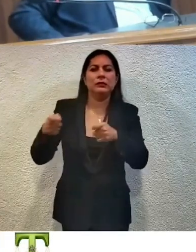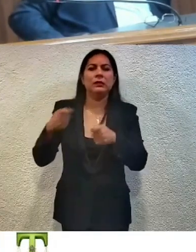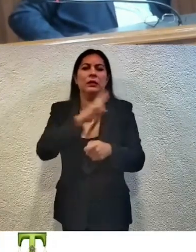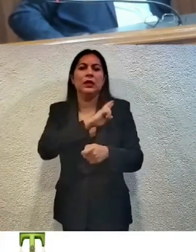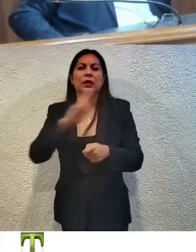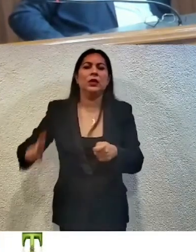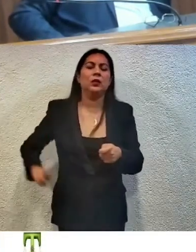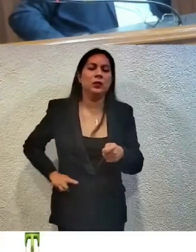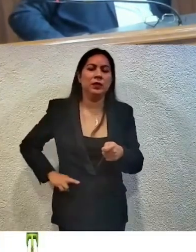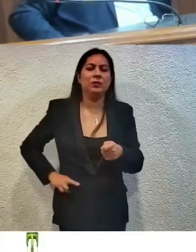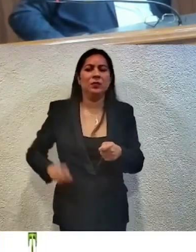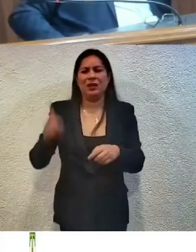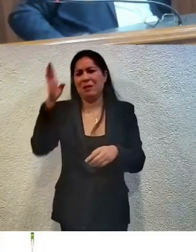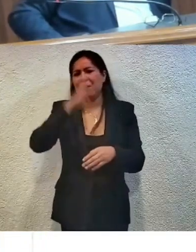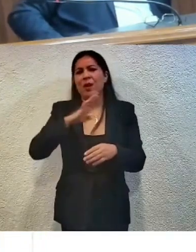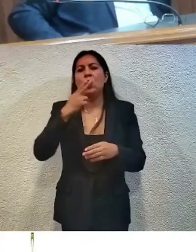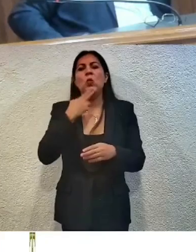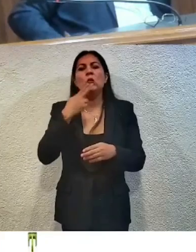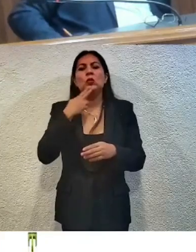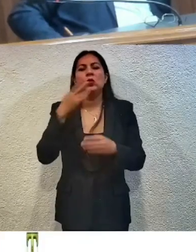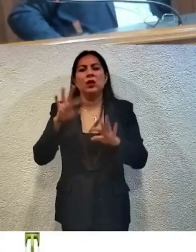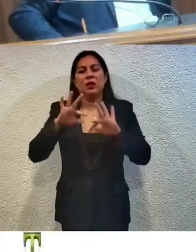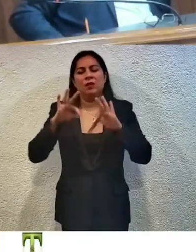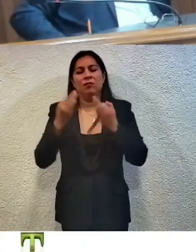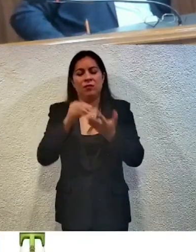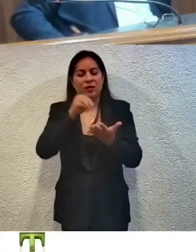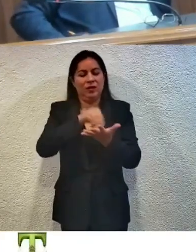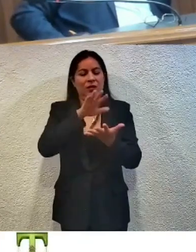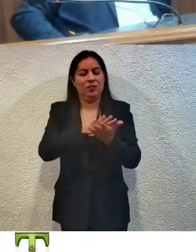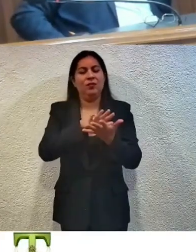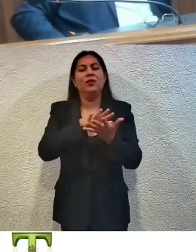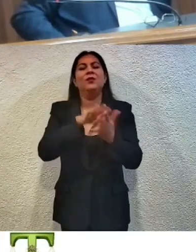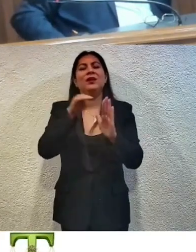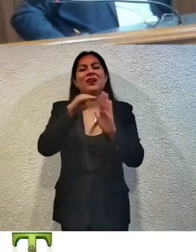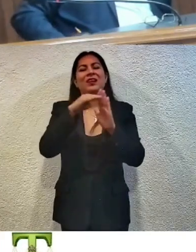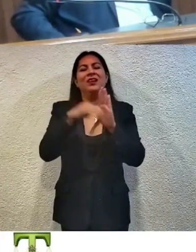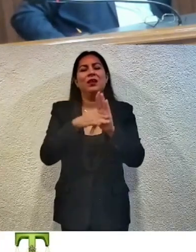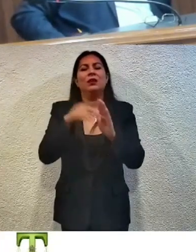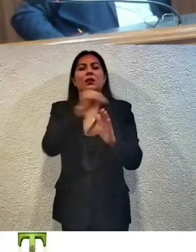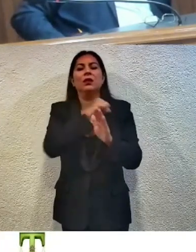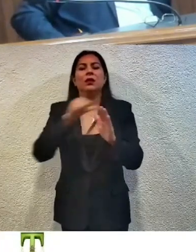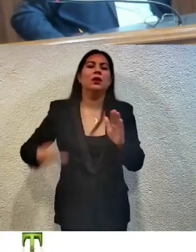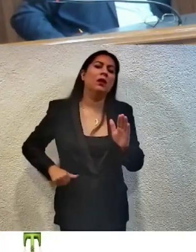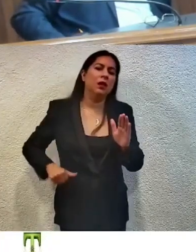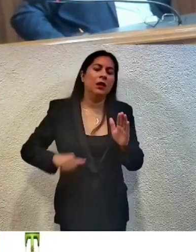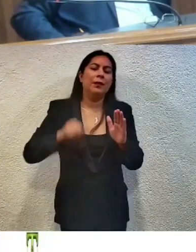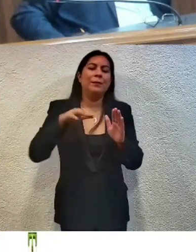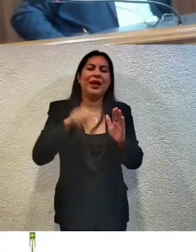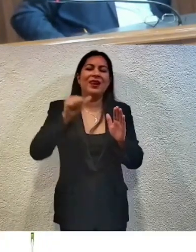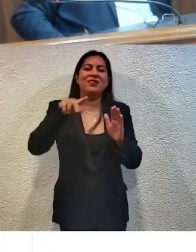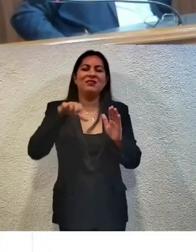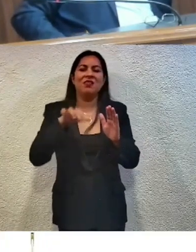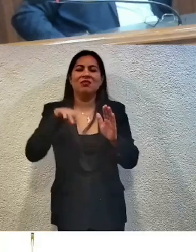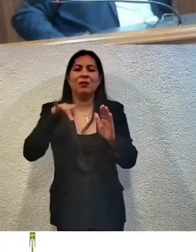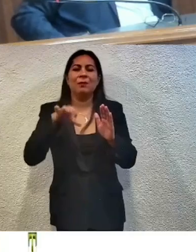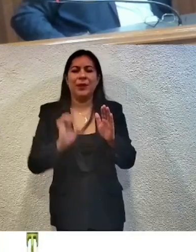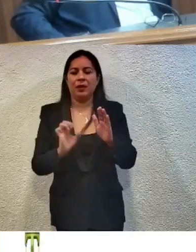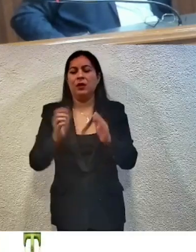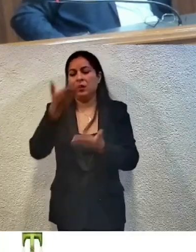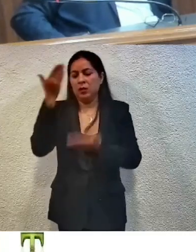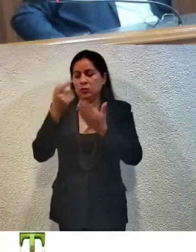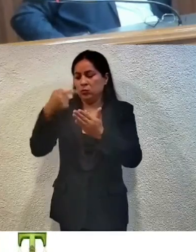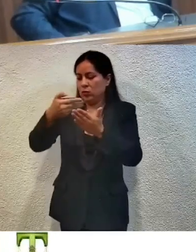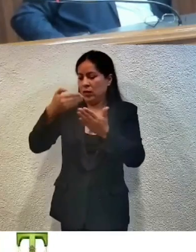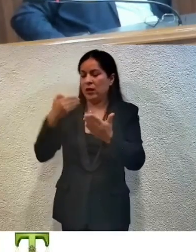regidurías por la inadecuada aplicación de la fórmula establecida del Ayuntamiento de Malinaltepec, Guerrero. Previo al estudio de fondo, en